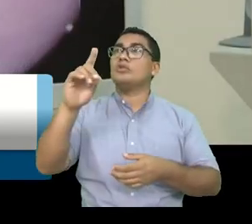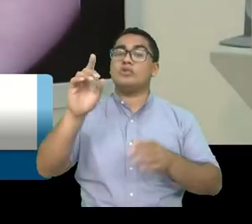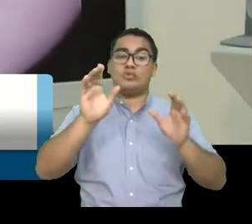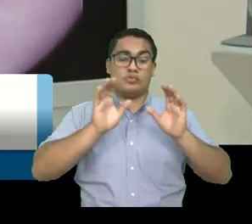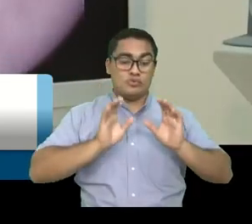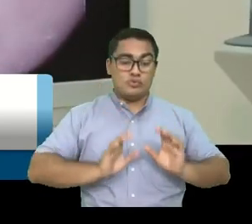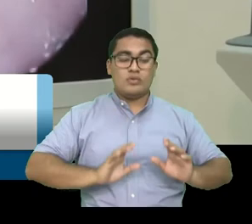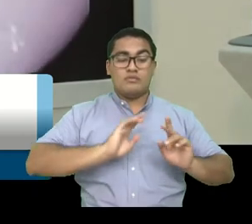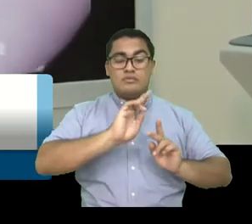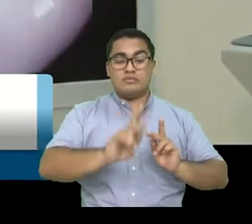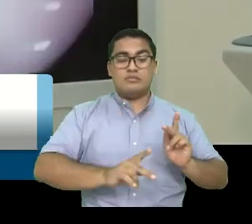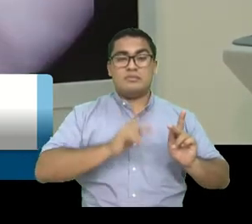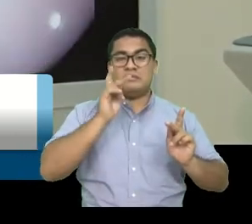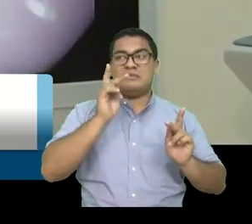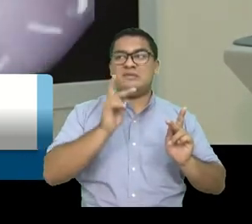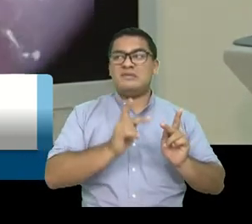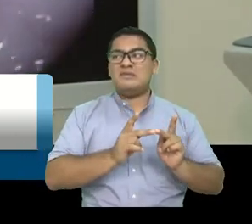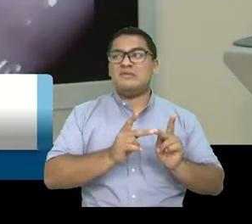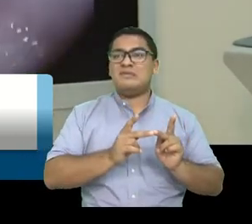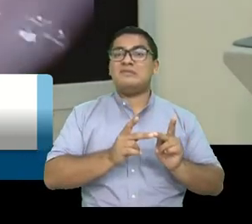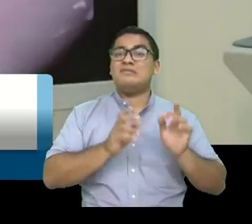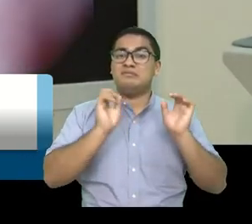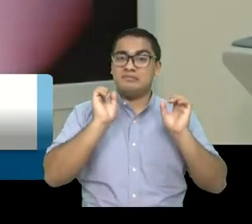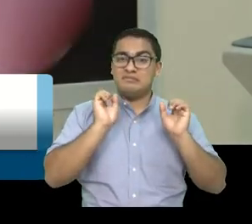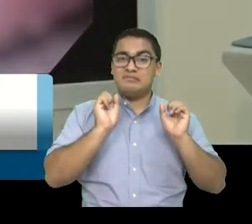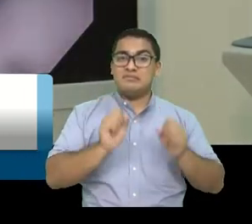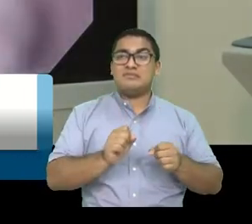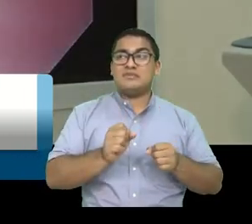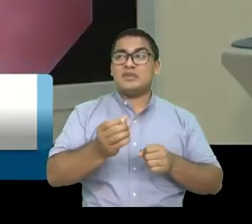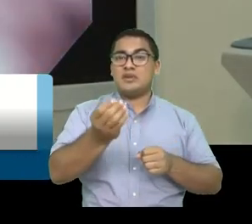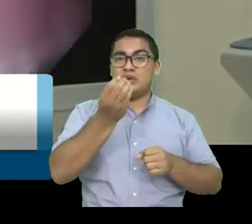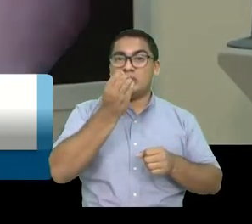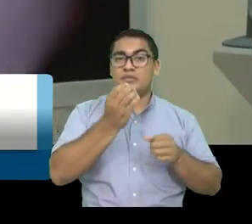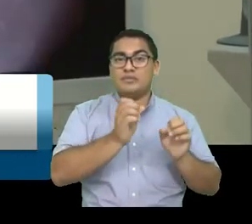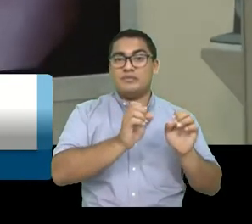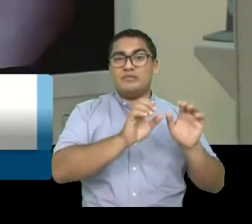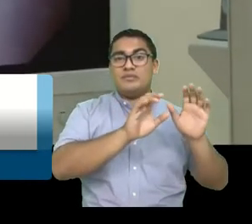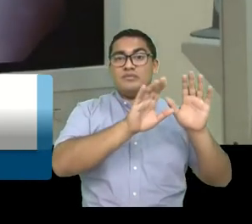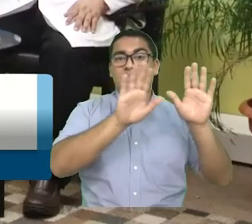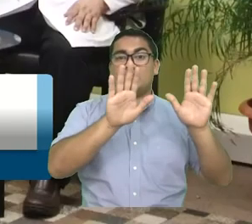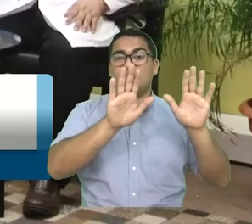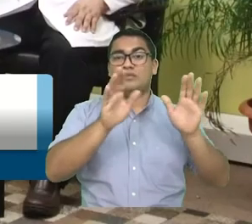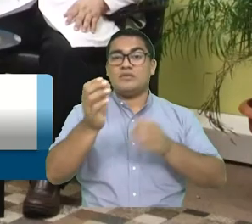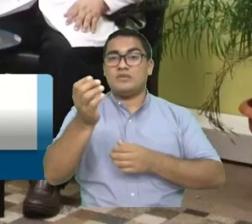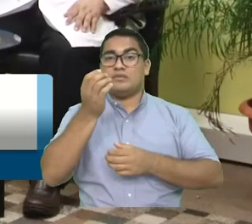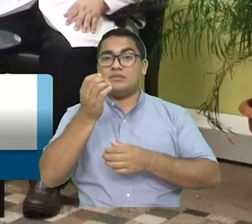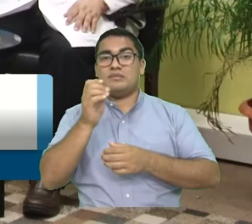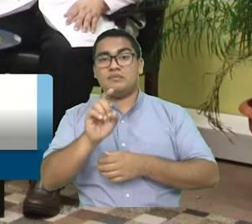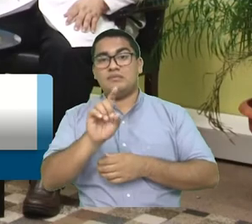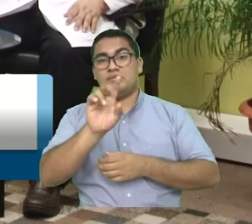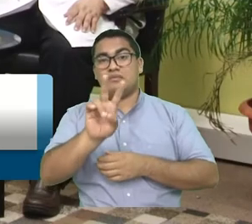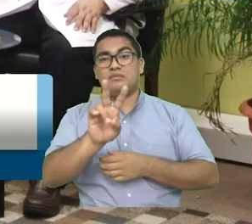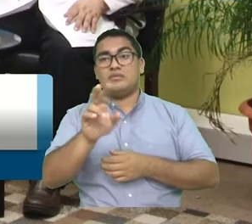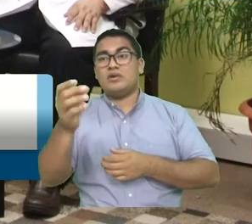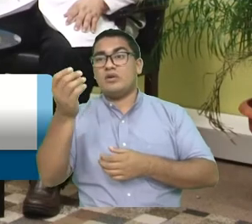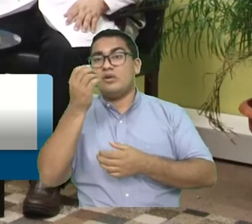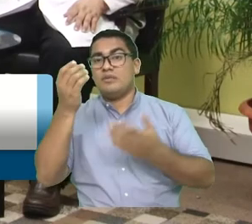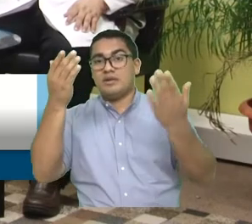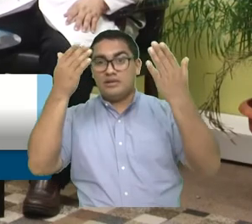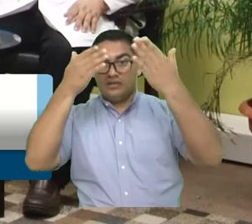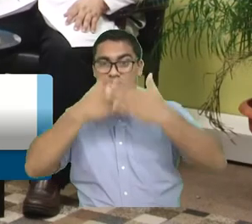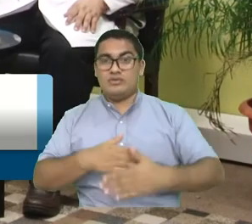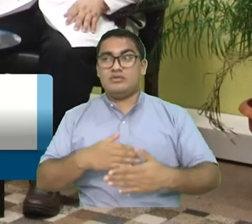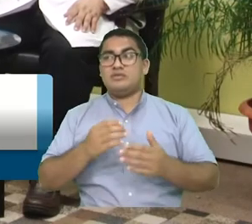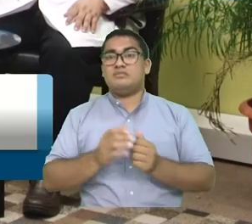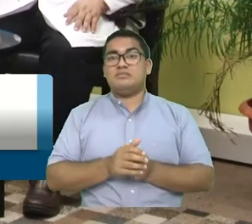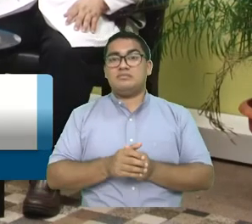comer y Él te da la pauta que te dice, bueno, el estímulo del hambre, tenés que comer. Pero cuando no comes, entonces se